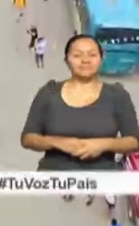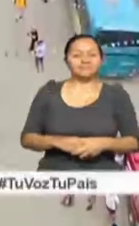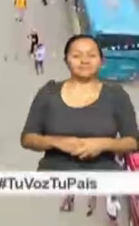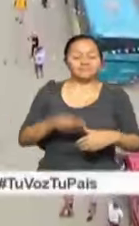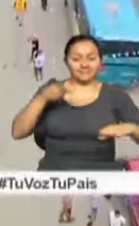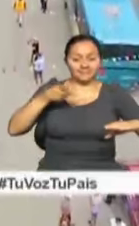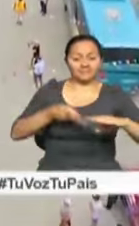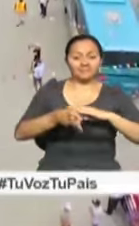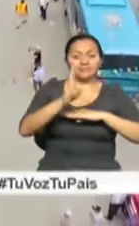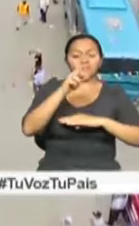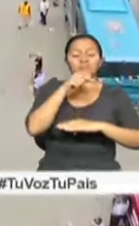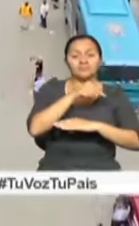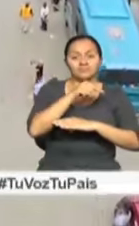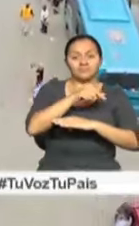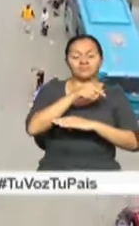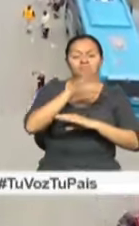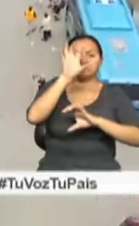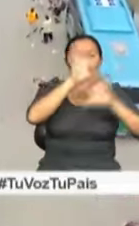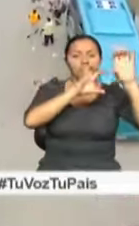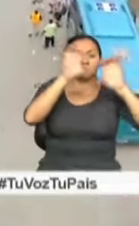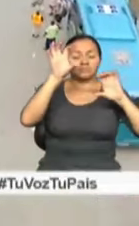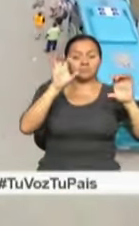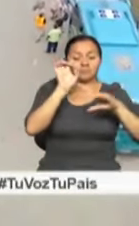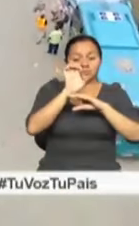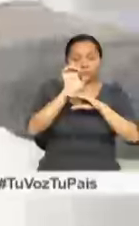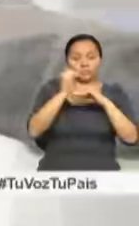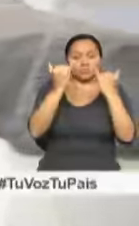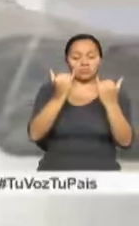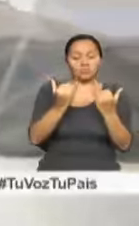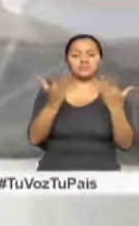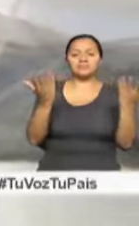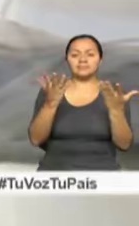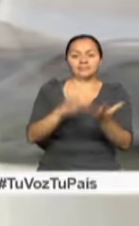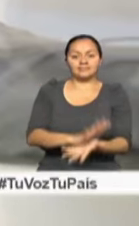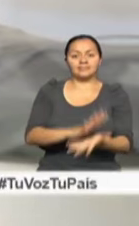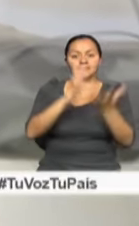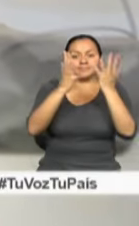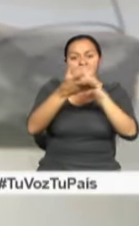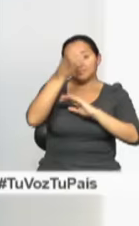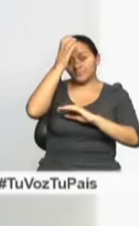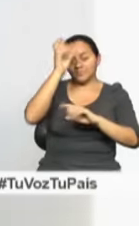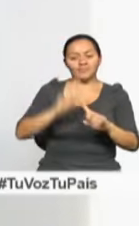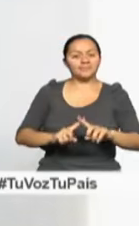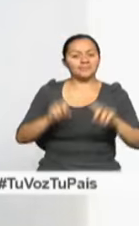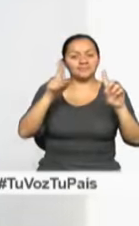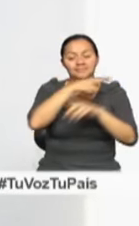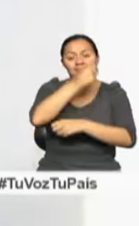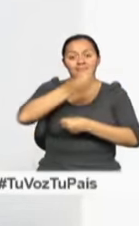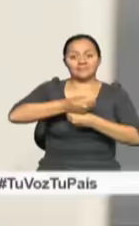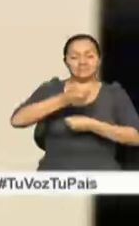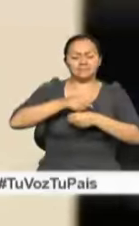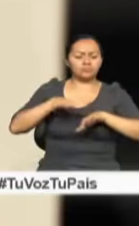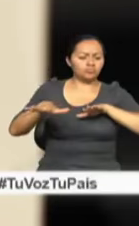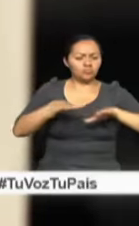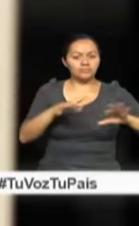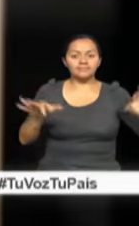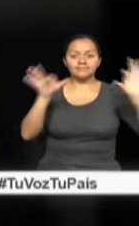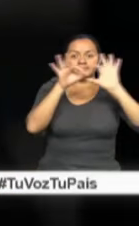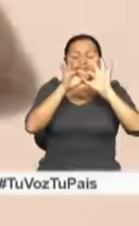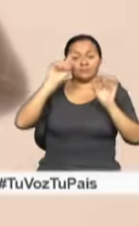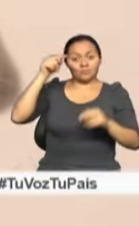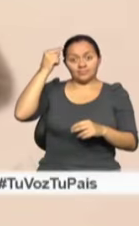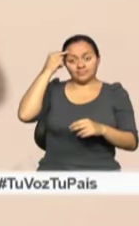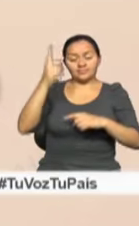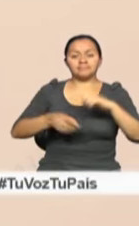la inauguración del Arqueomuseo, el Ecuador vive una verdadera revolución cultural a través del trabajo coordinado del Gobierno